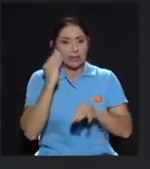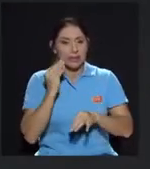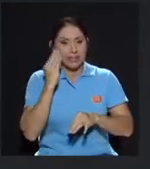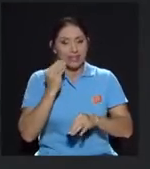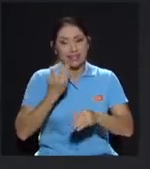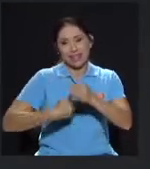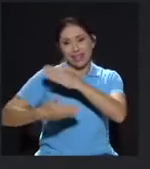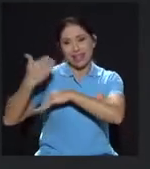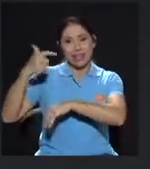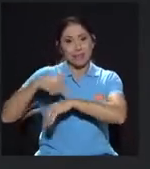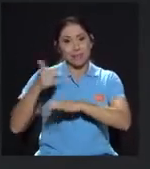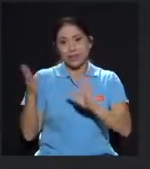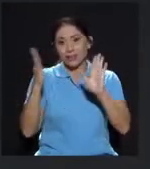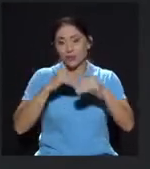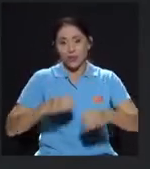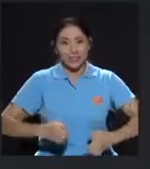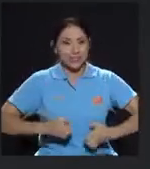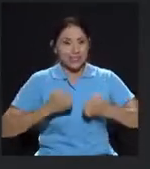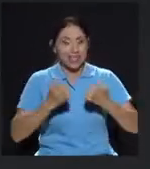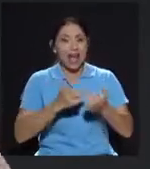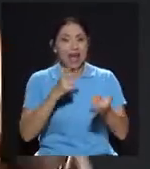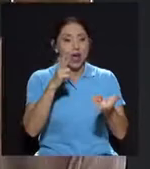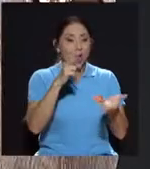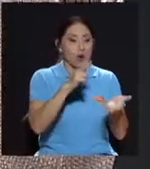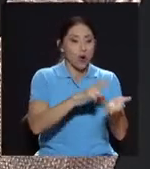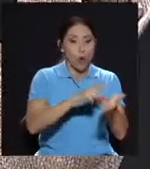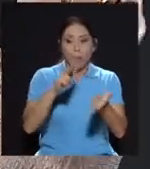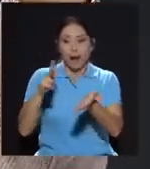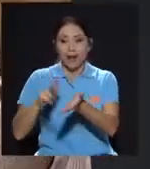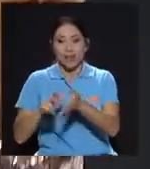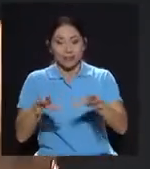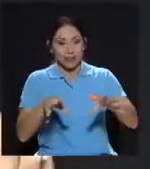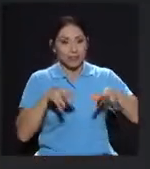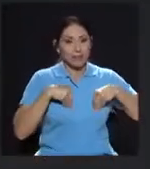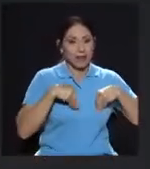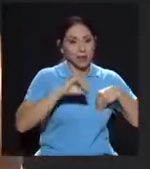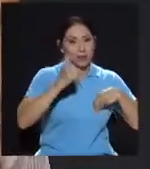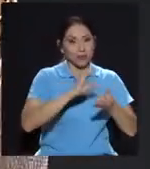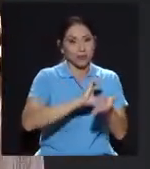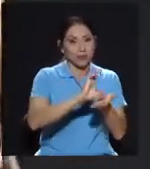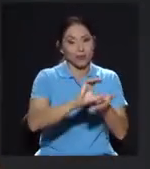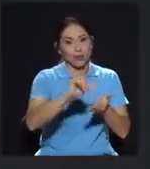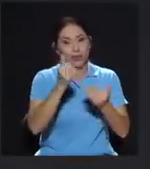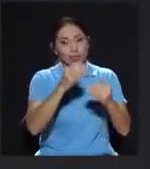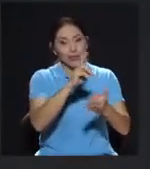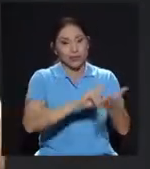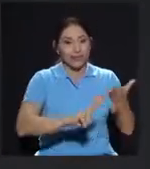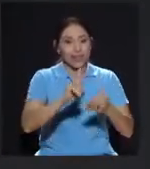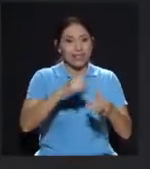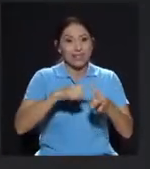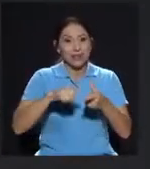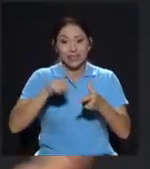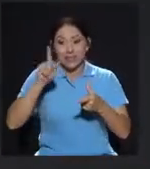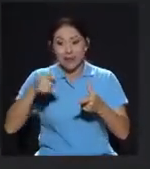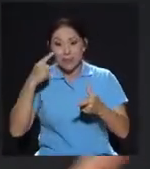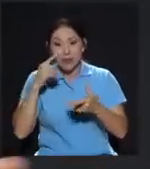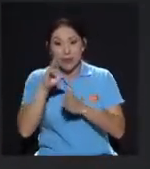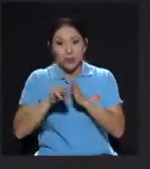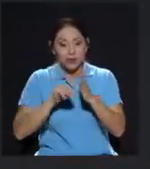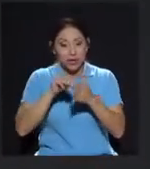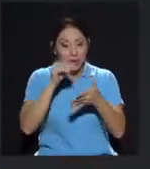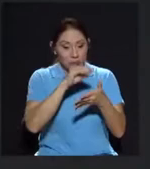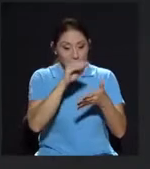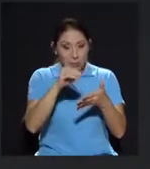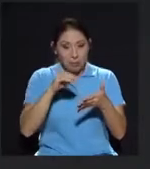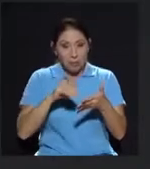aquellas épocas no existía la convalidación entonces tenemos que empezar a rellenar espacios en el currículum para poder completar todo el